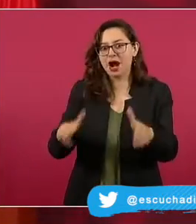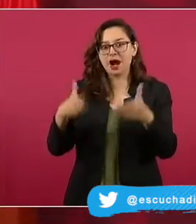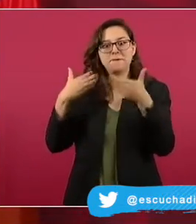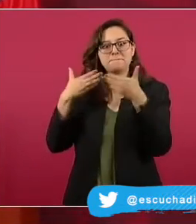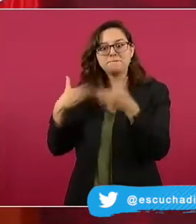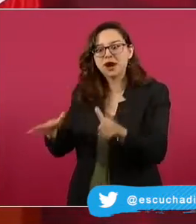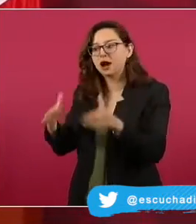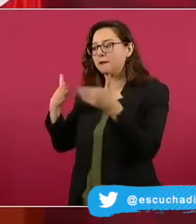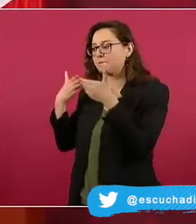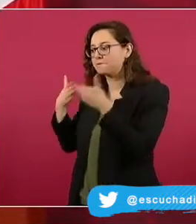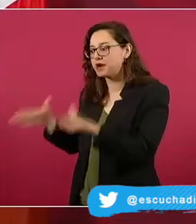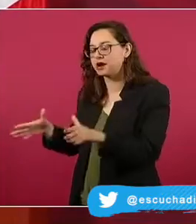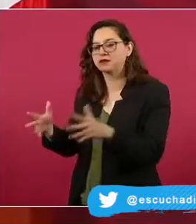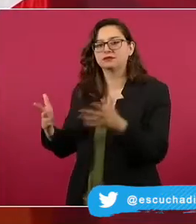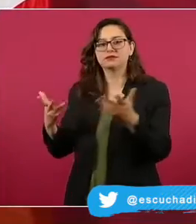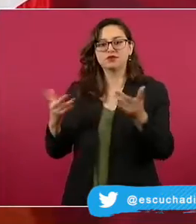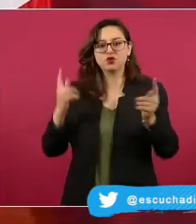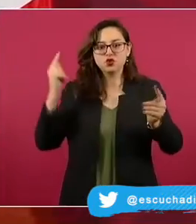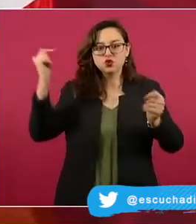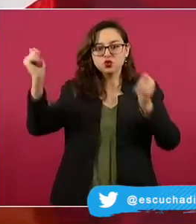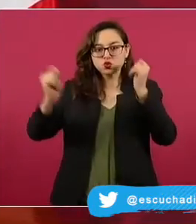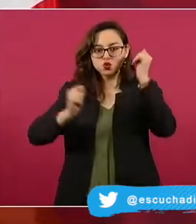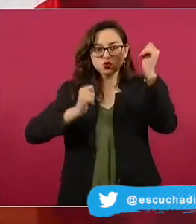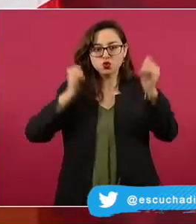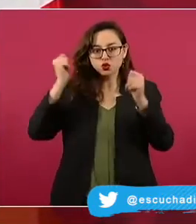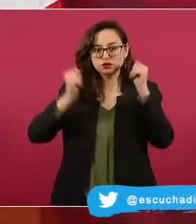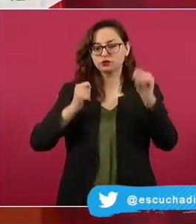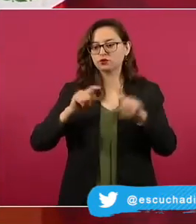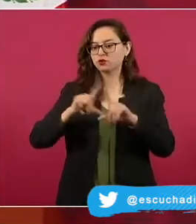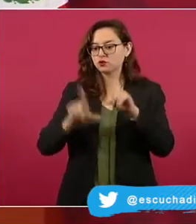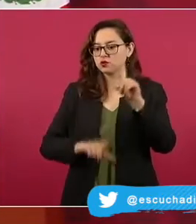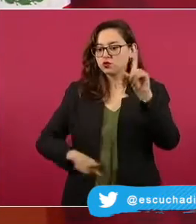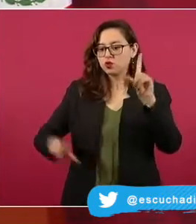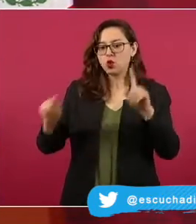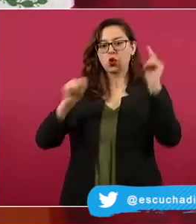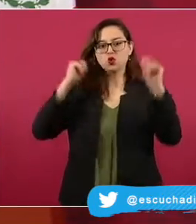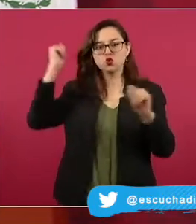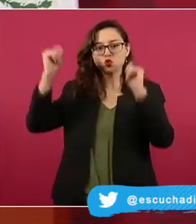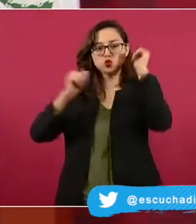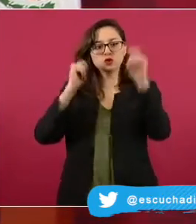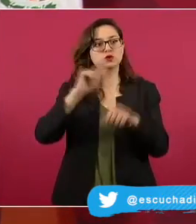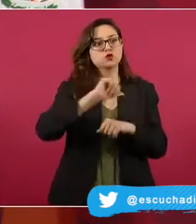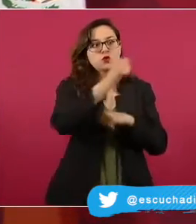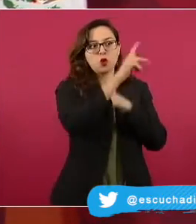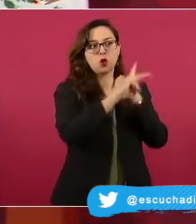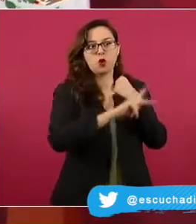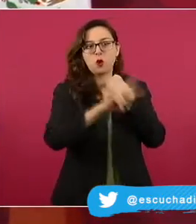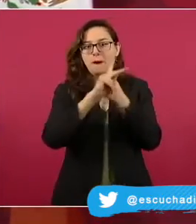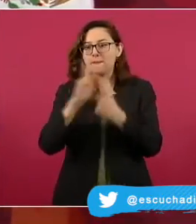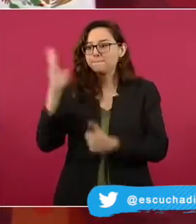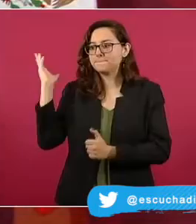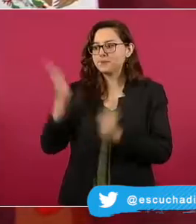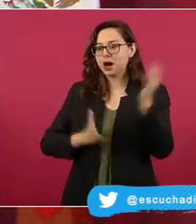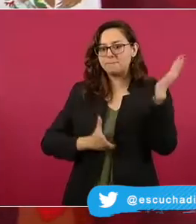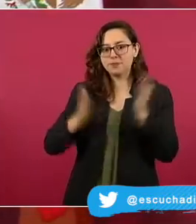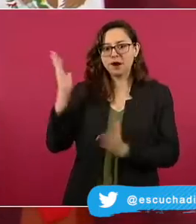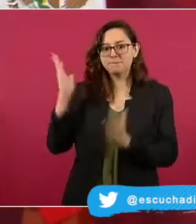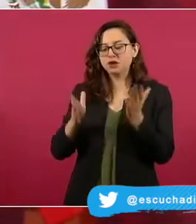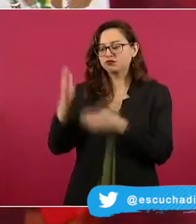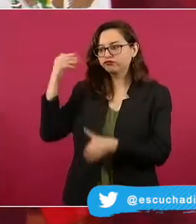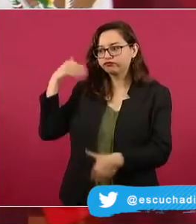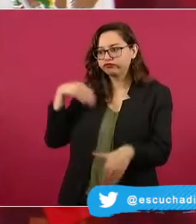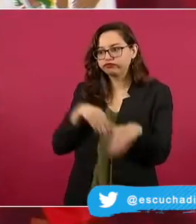reciente investigación pues de la Fiscalía General de la República, por sus siglas FGR, admirar, en contra de Enrique Peña Nieto, derivado